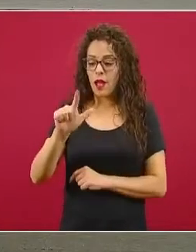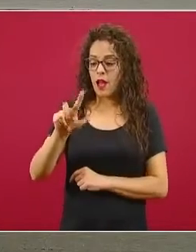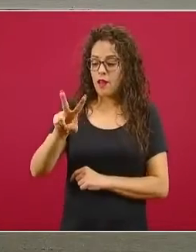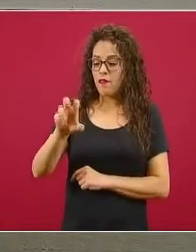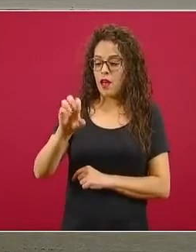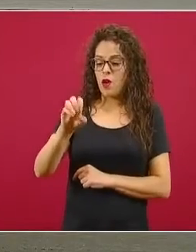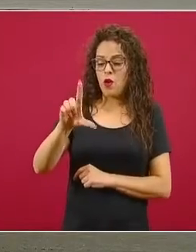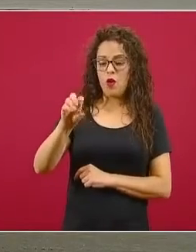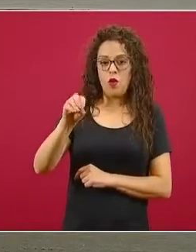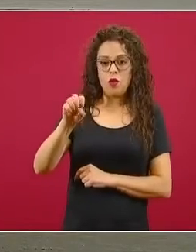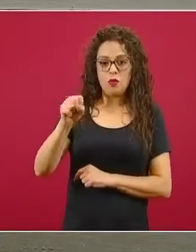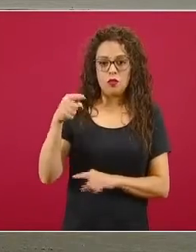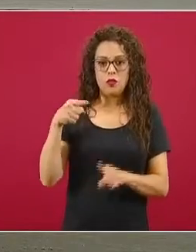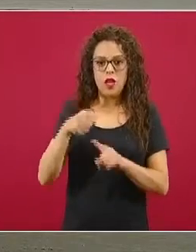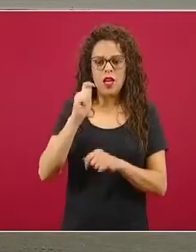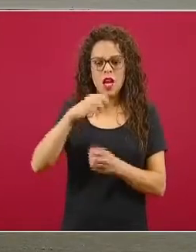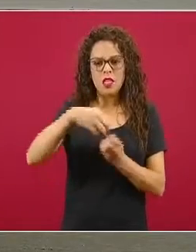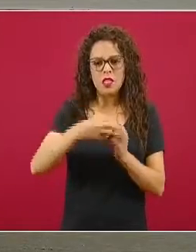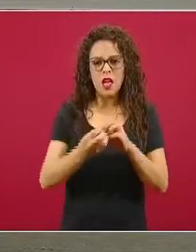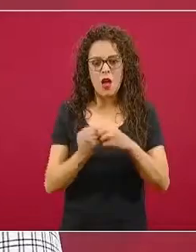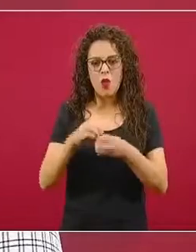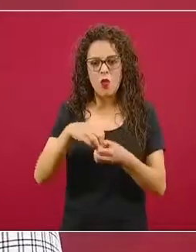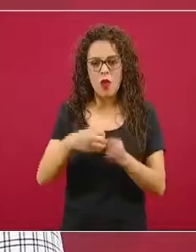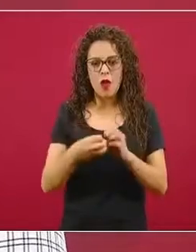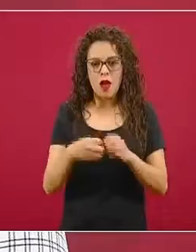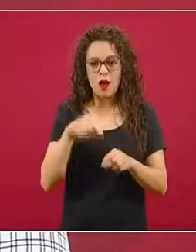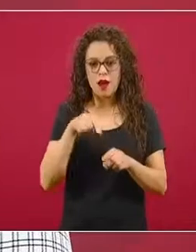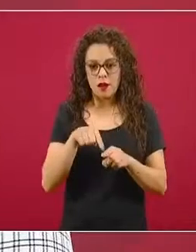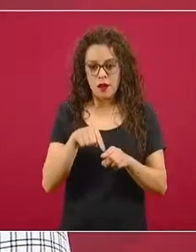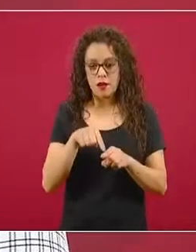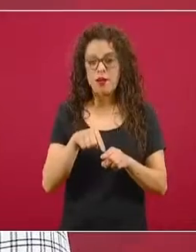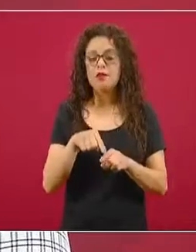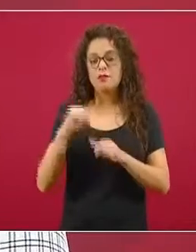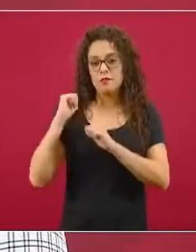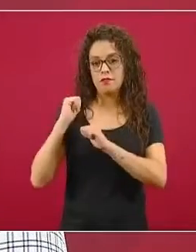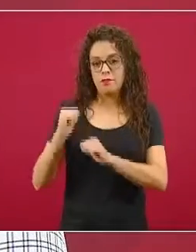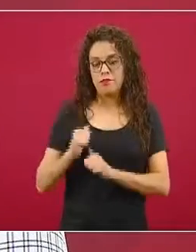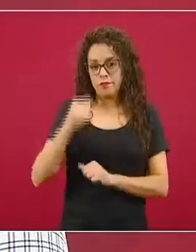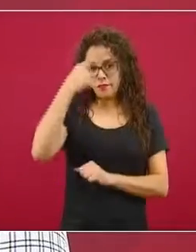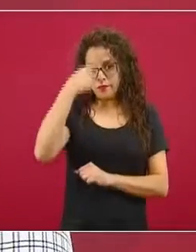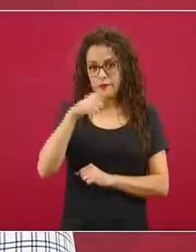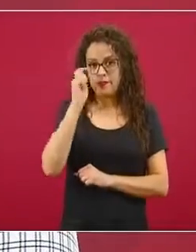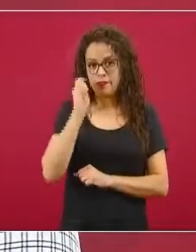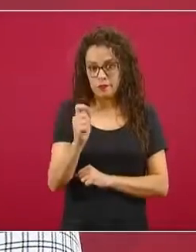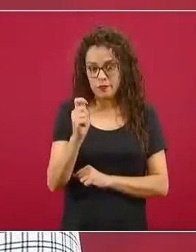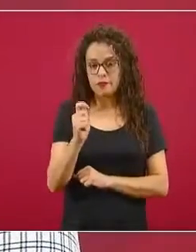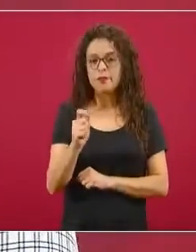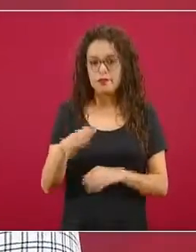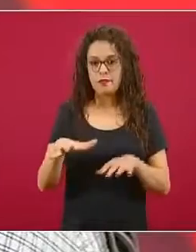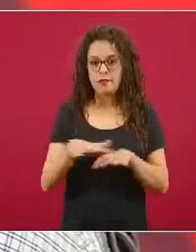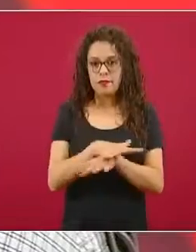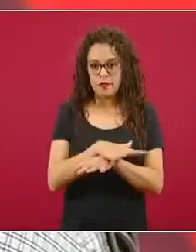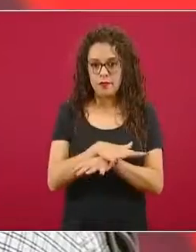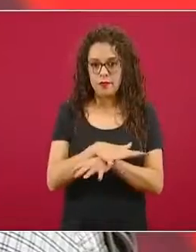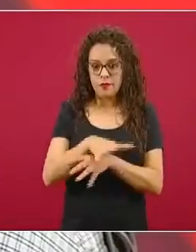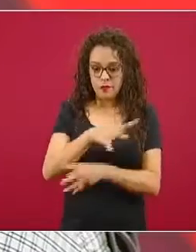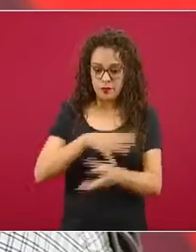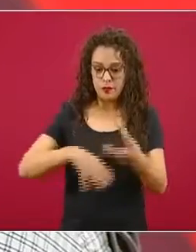son esta unidad celular funcional, que es la que se encarga del intercambio gaseoso. Cuando nosotros respiramos